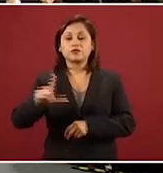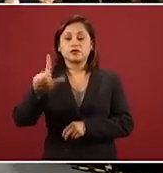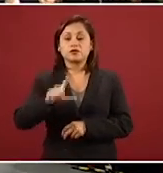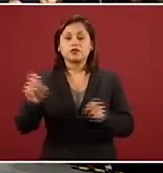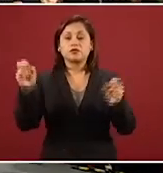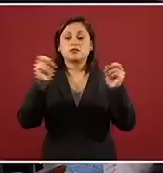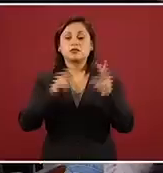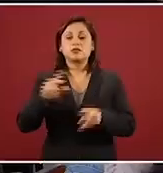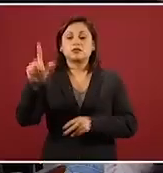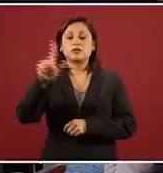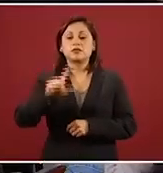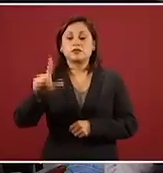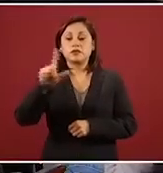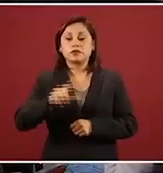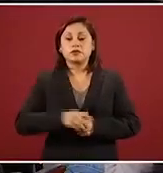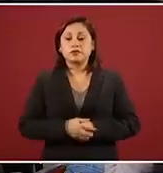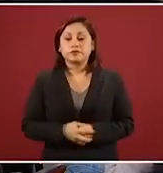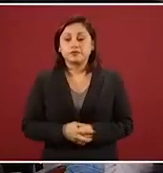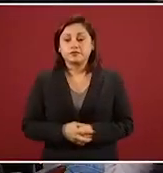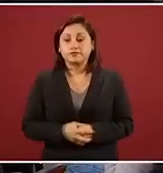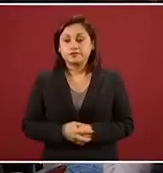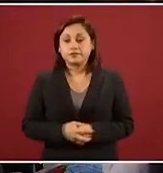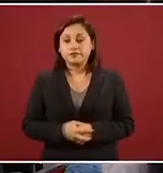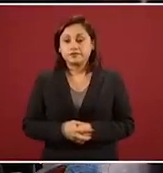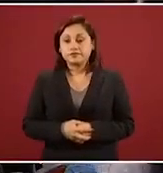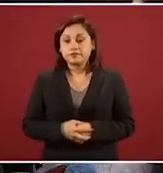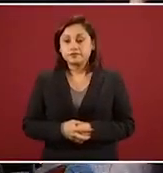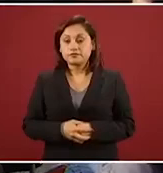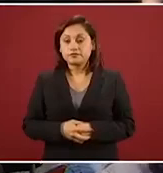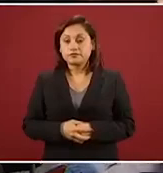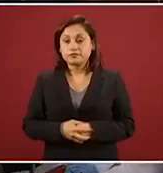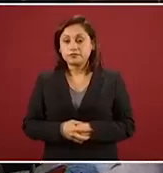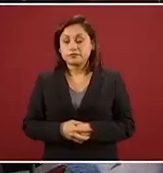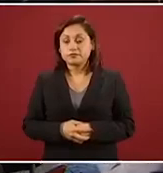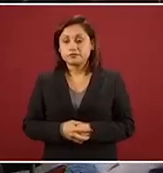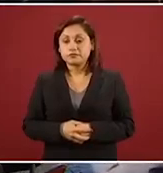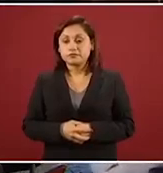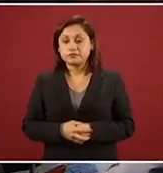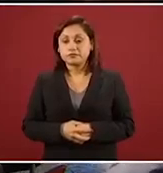lunes. Segunda pregunta. Segunda pregunta.